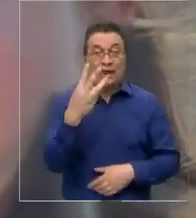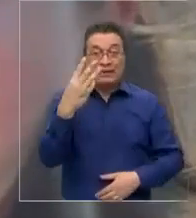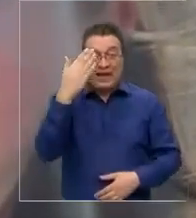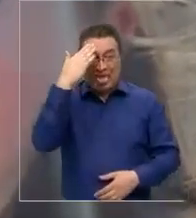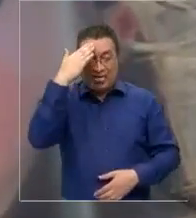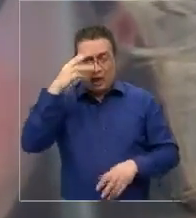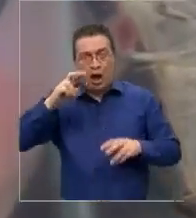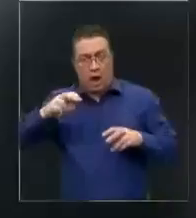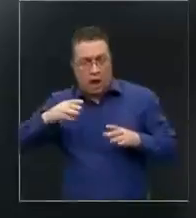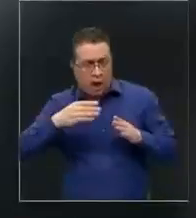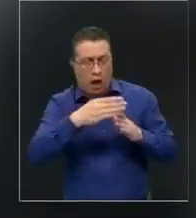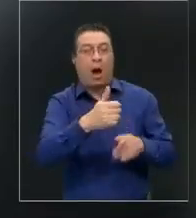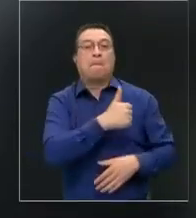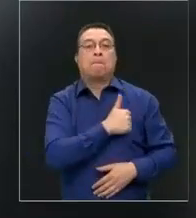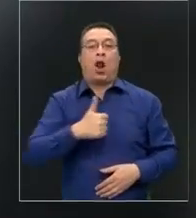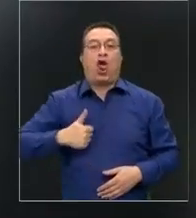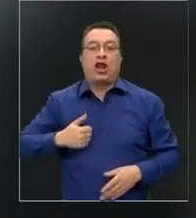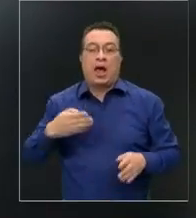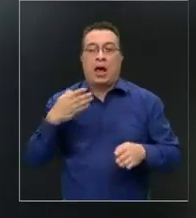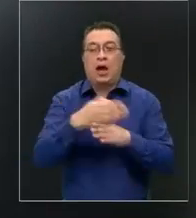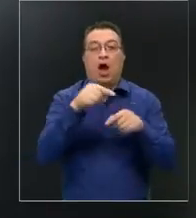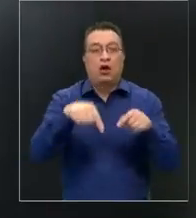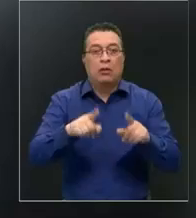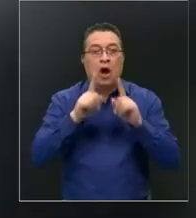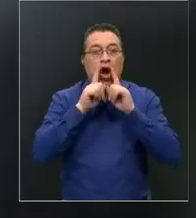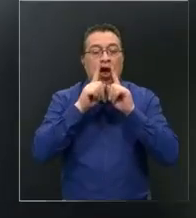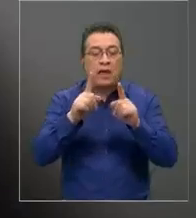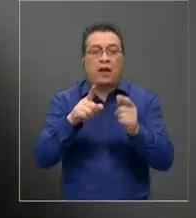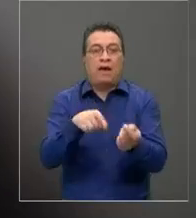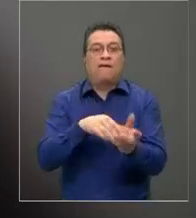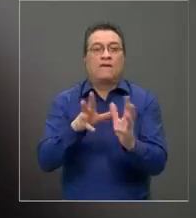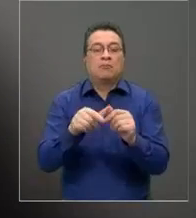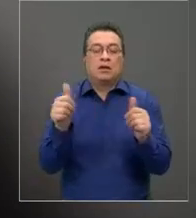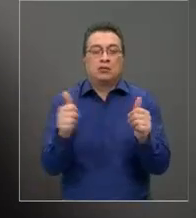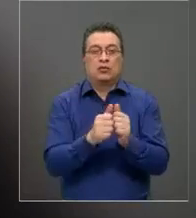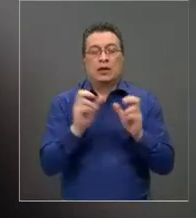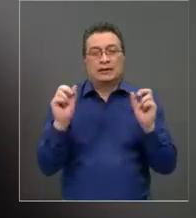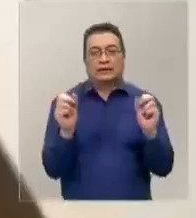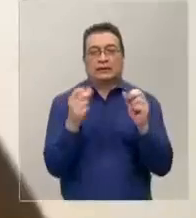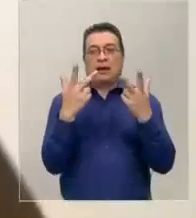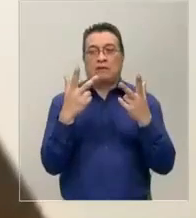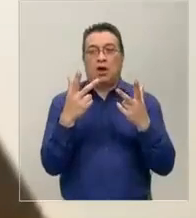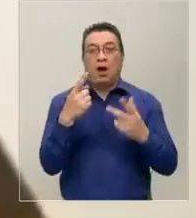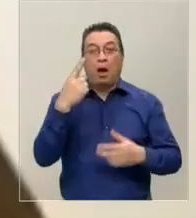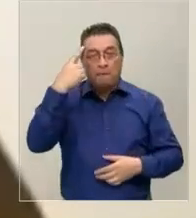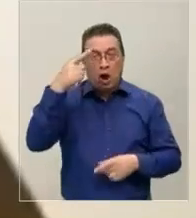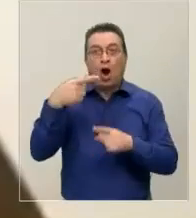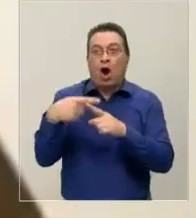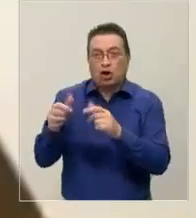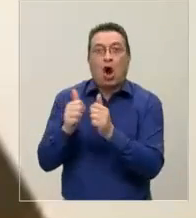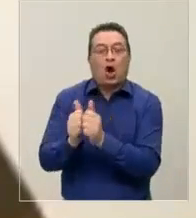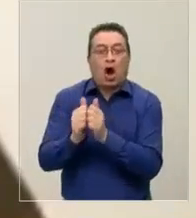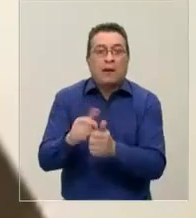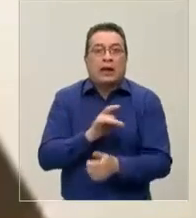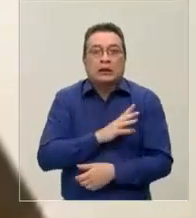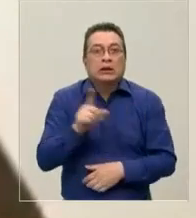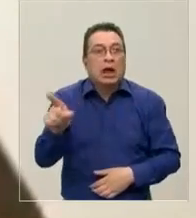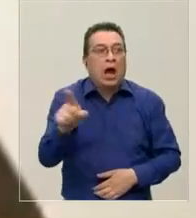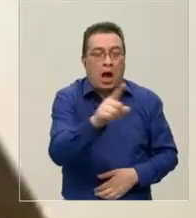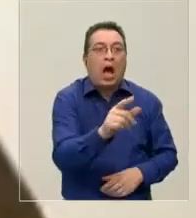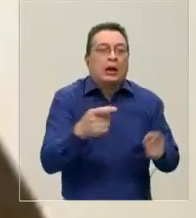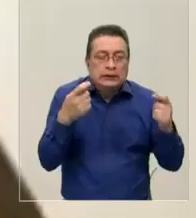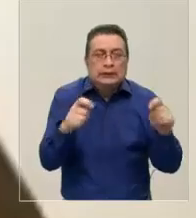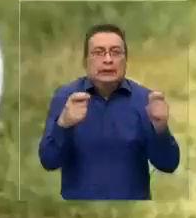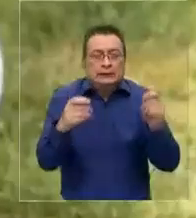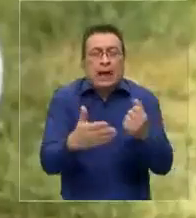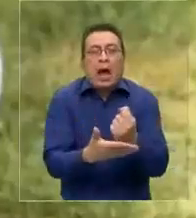llegar a la frontera con Polonia. Hoy está en un hotel con su familia a salvo. Aún así no olvida a otros compatriotas y hace lo imposible